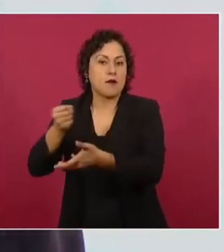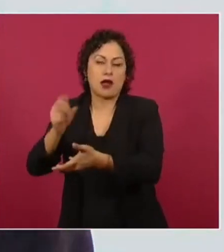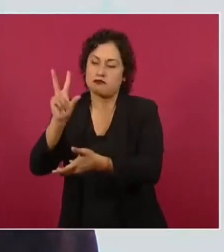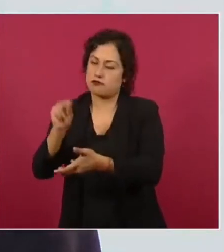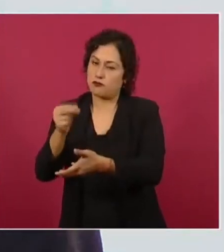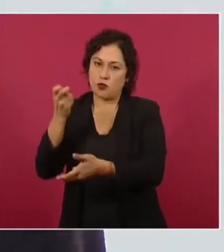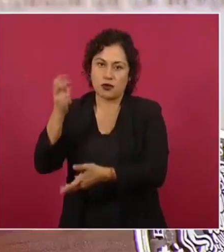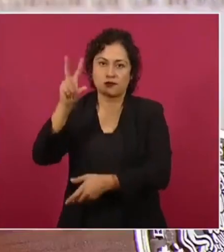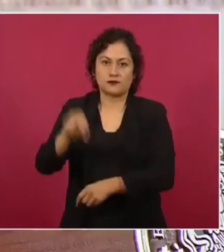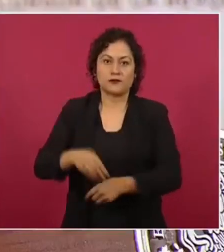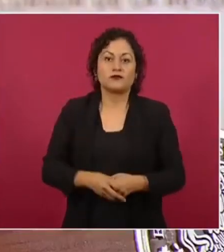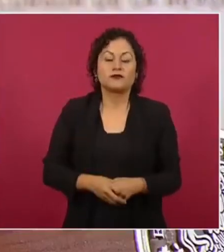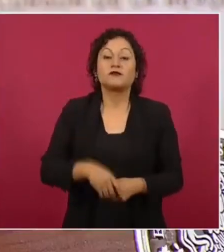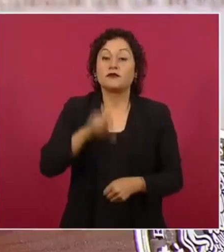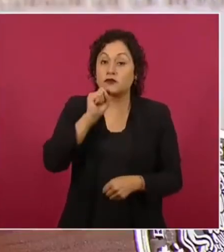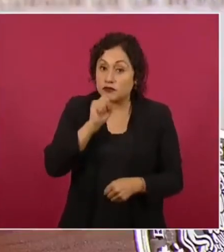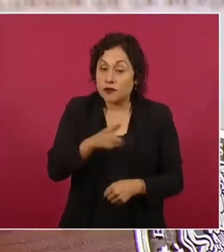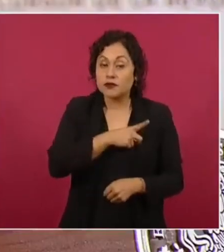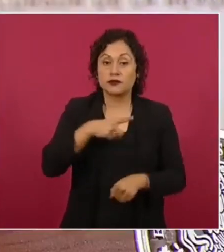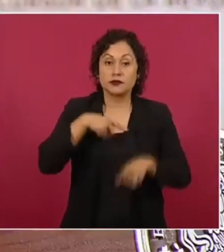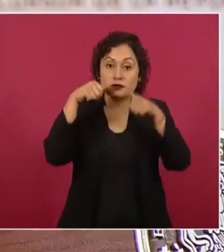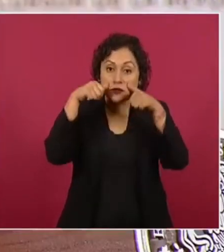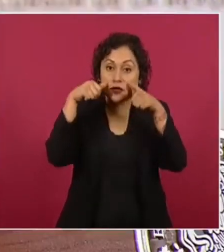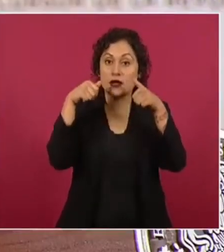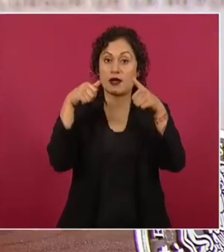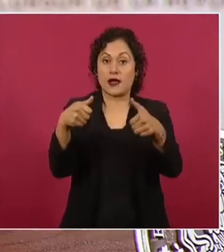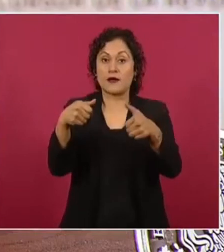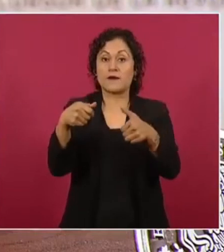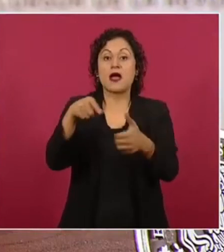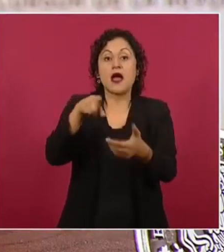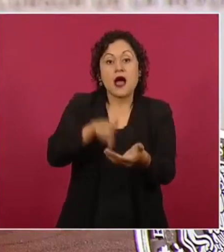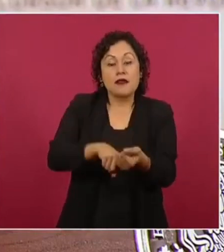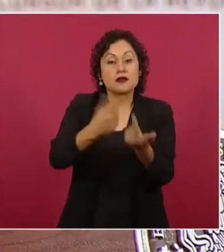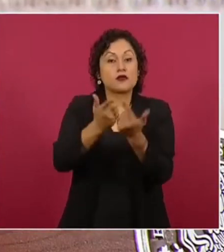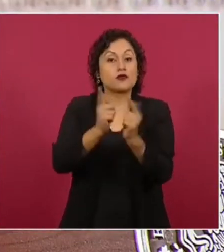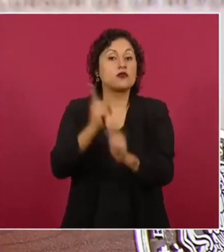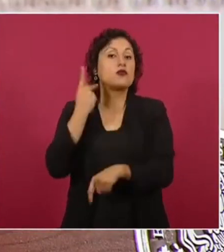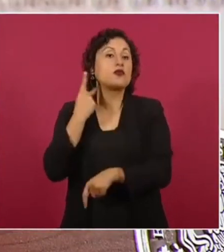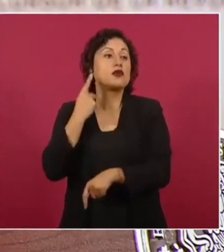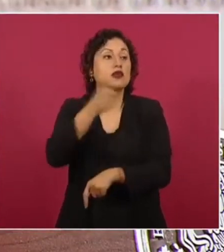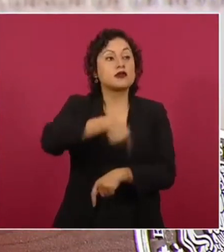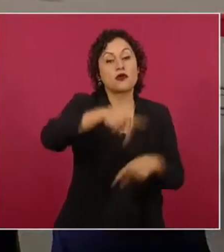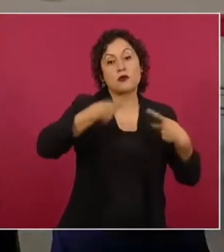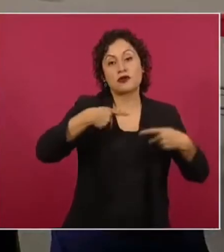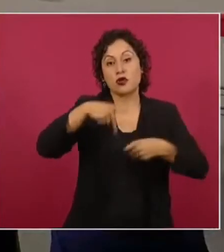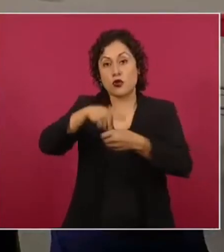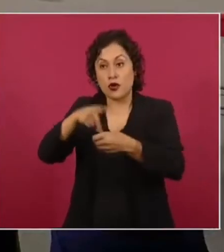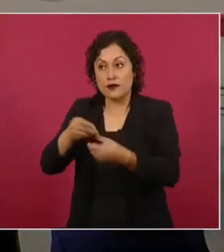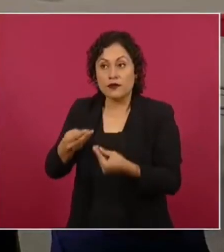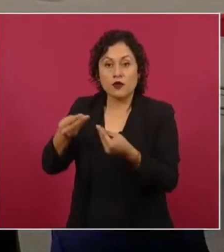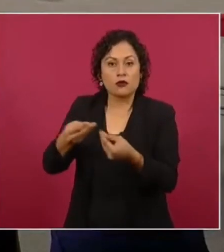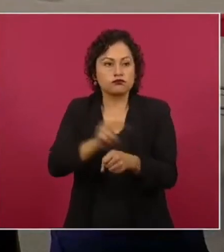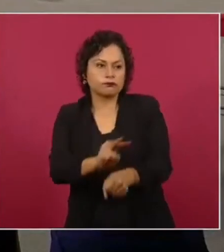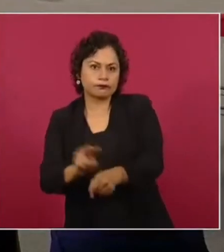tiempo, regular las aportaciones de las personas a los partidos y el uso de tales recursos por parte de